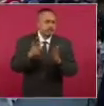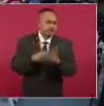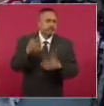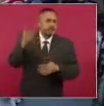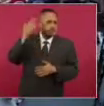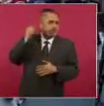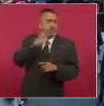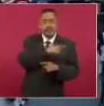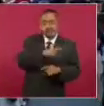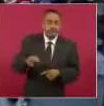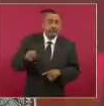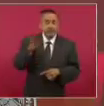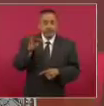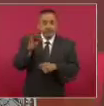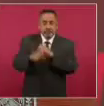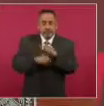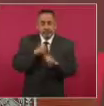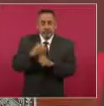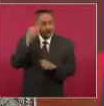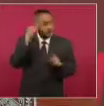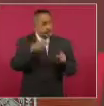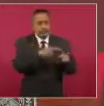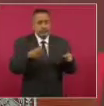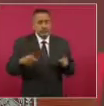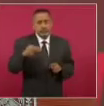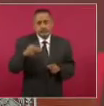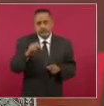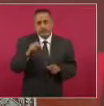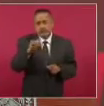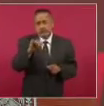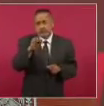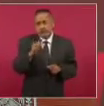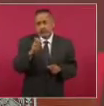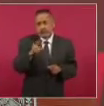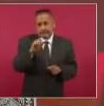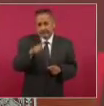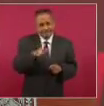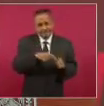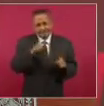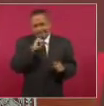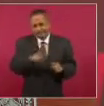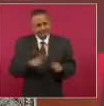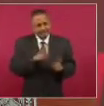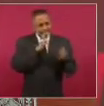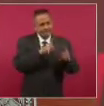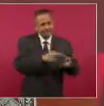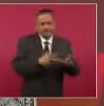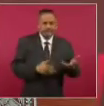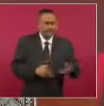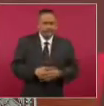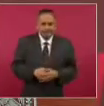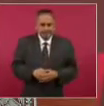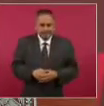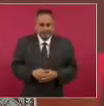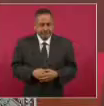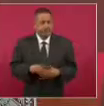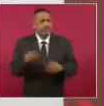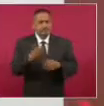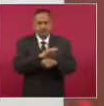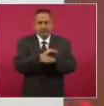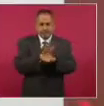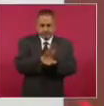durante los 40 años del periodo neoliberal, han traído resultados que, pese a la